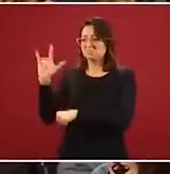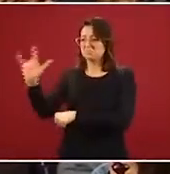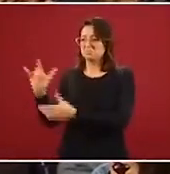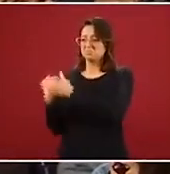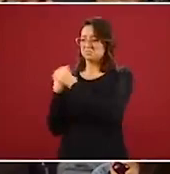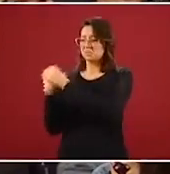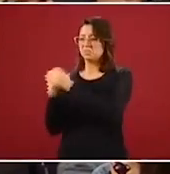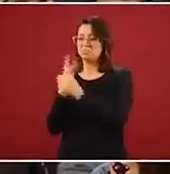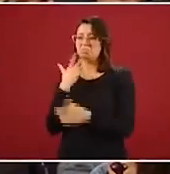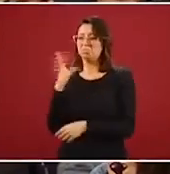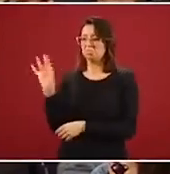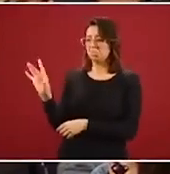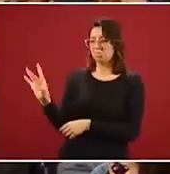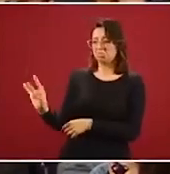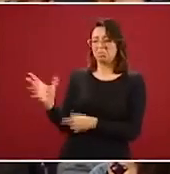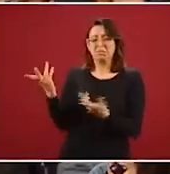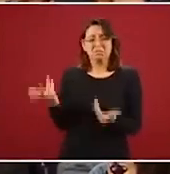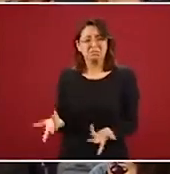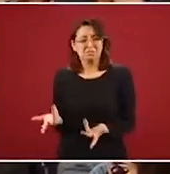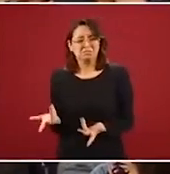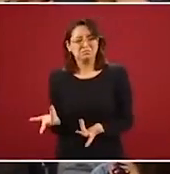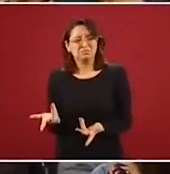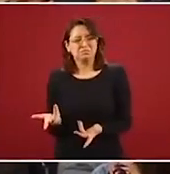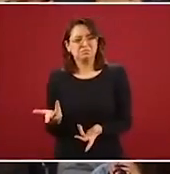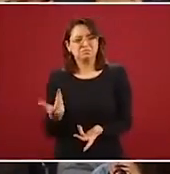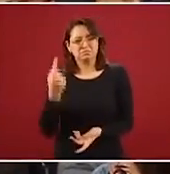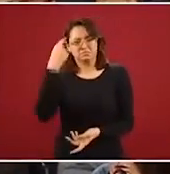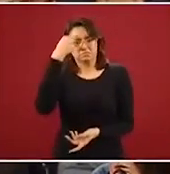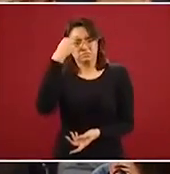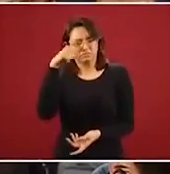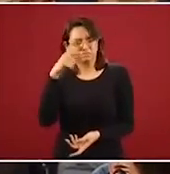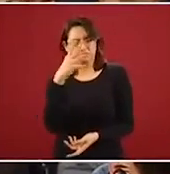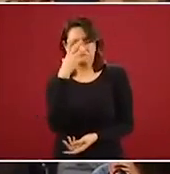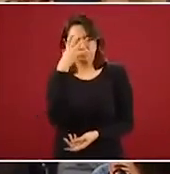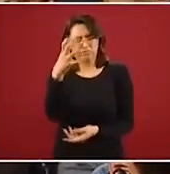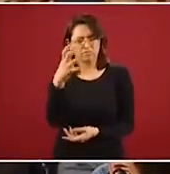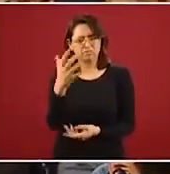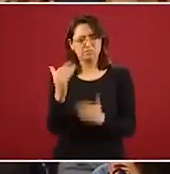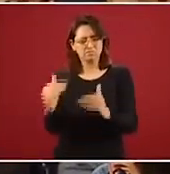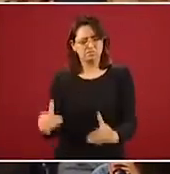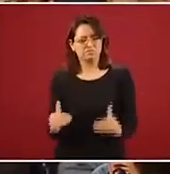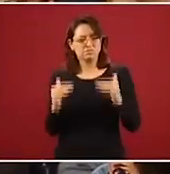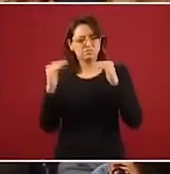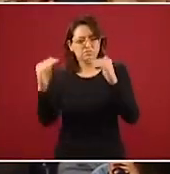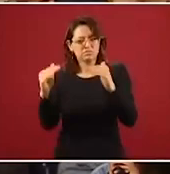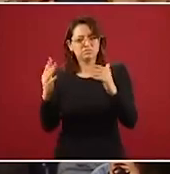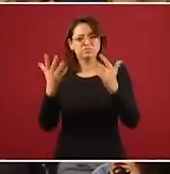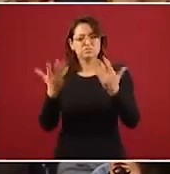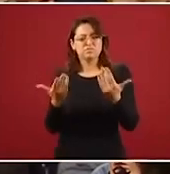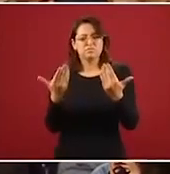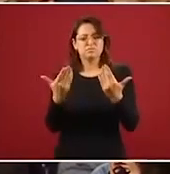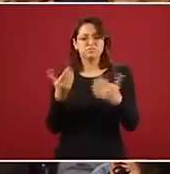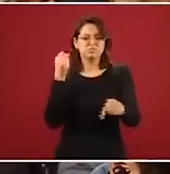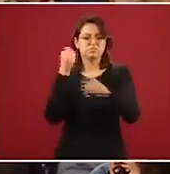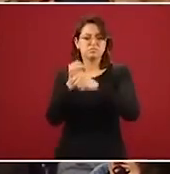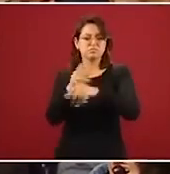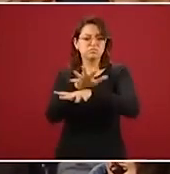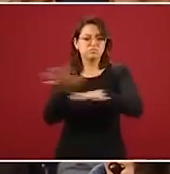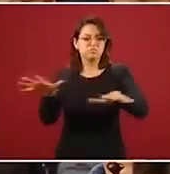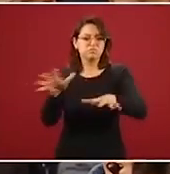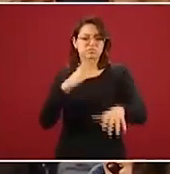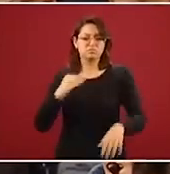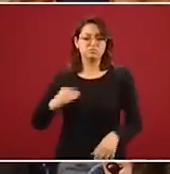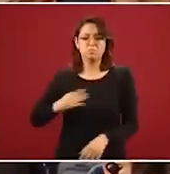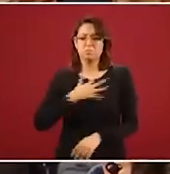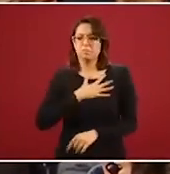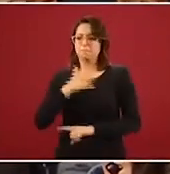rifa, si lo va a hacer para asuntos tan serios y tan que tienen que ver con el impacto, con un impacto del bienestar